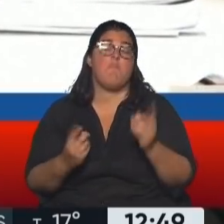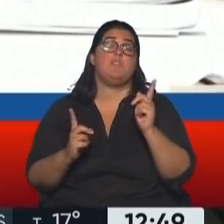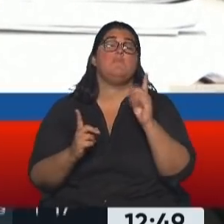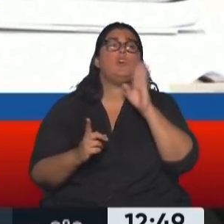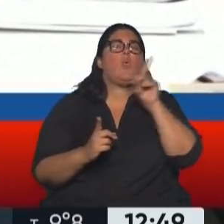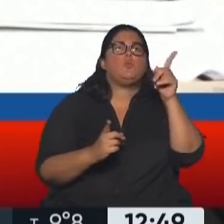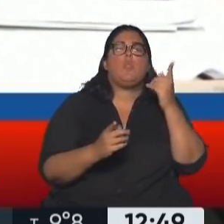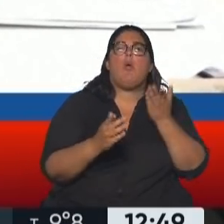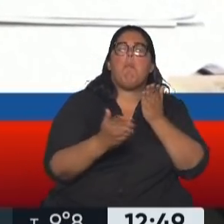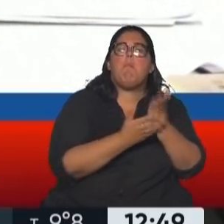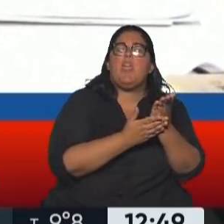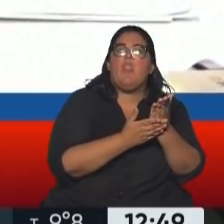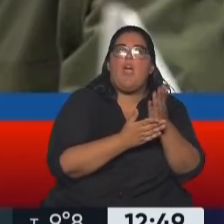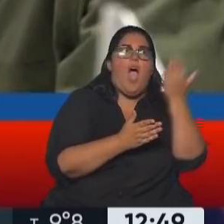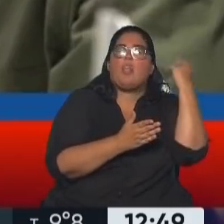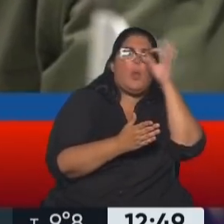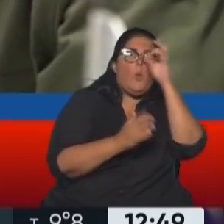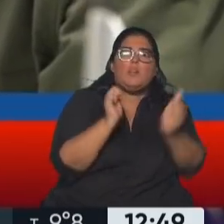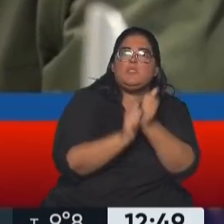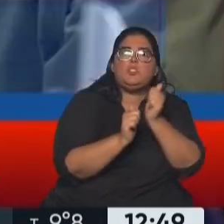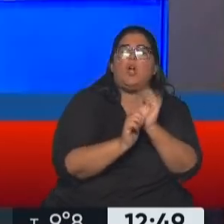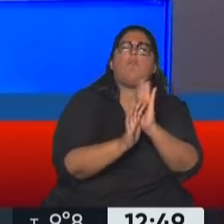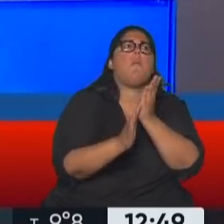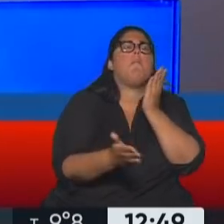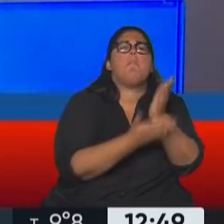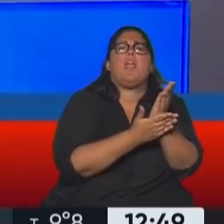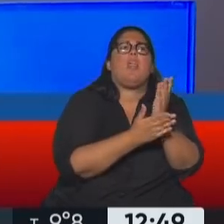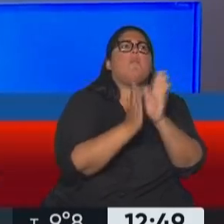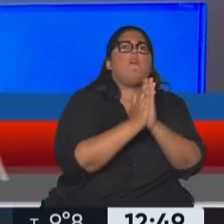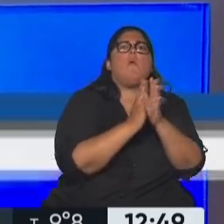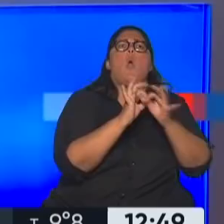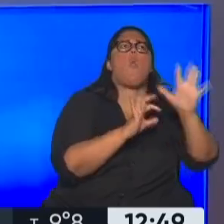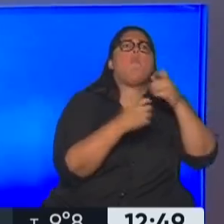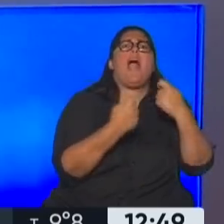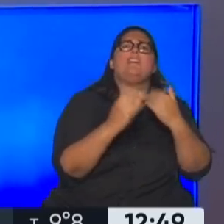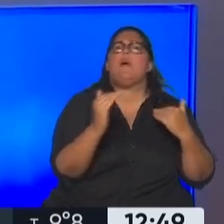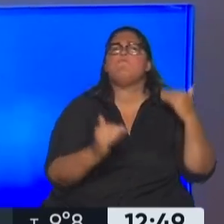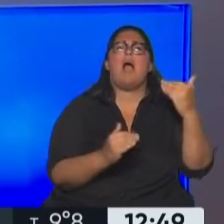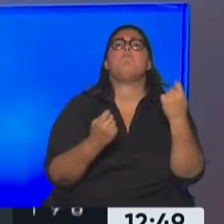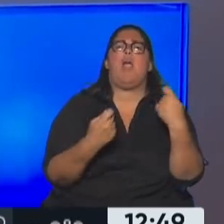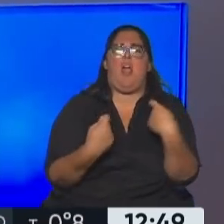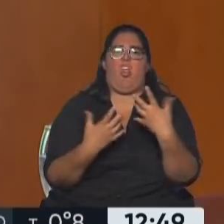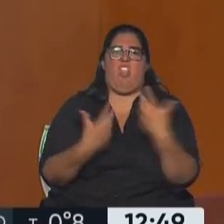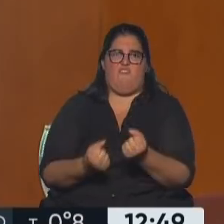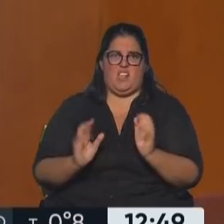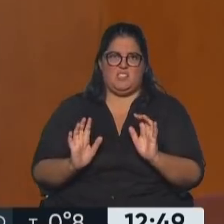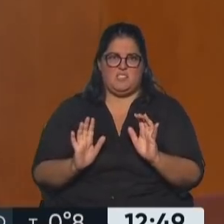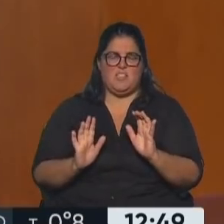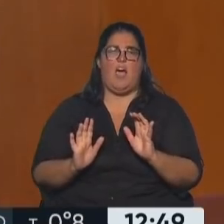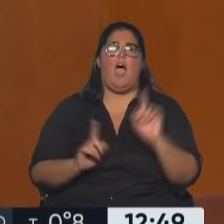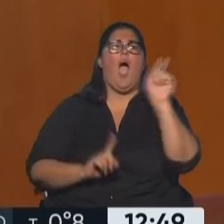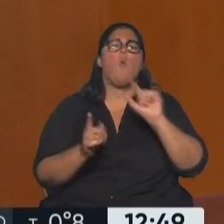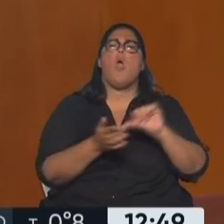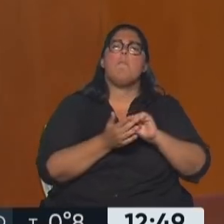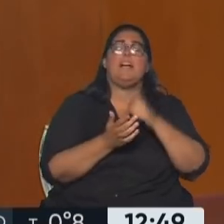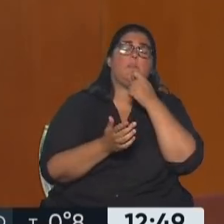Estados Unidos de una Europa que gaste más de su presupuesto en defensa. Y es lo que estamos viendo, justamente el anuncio de algunos países, por